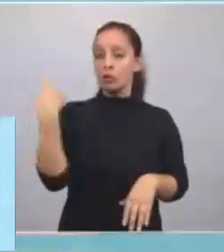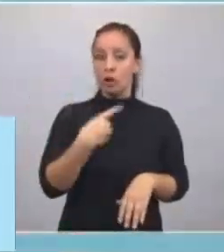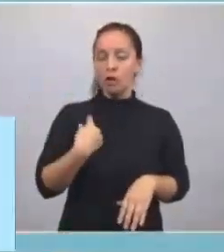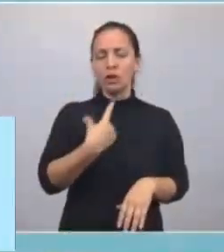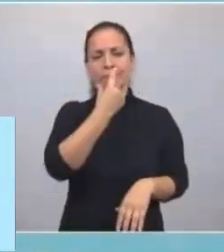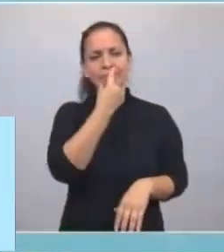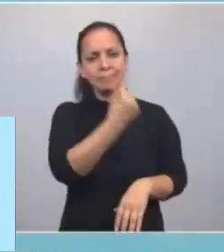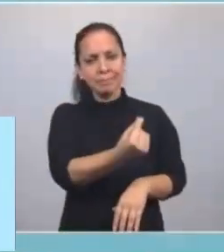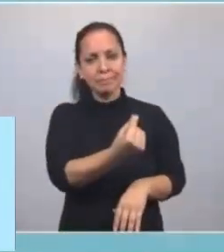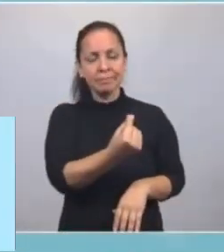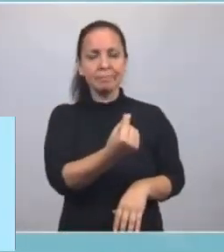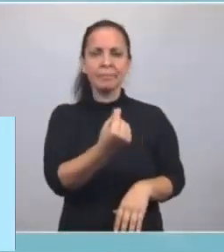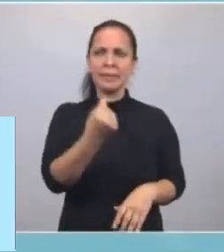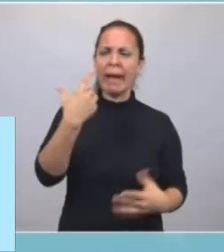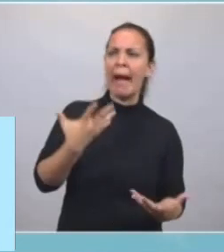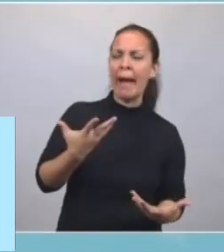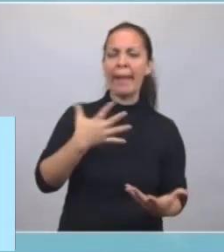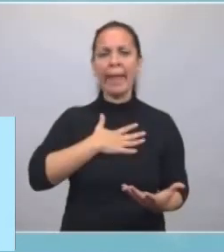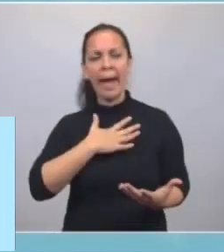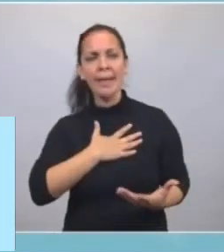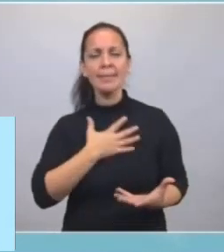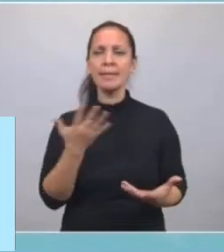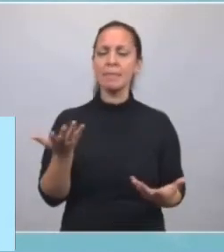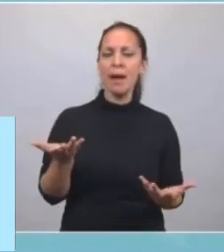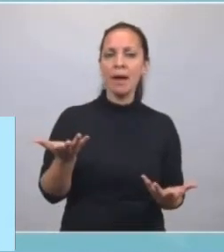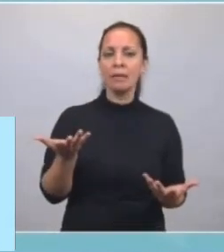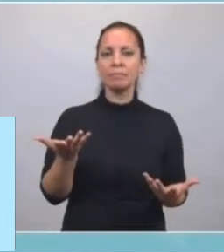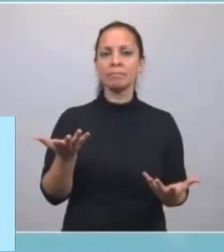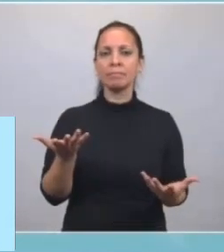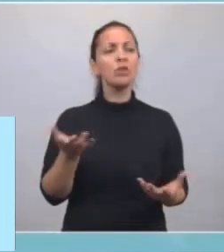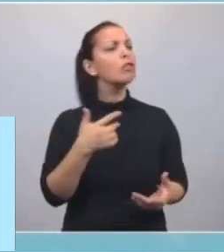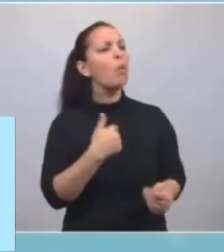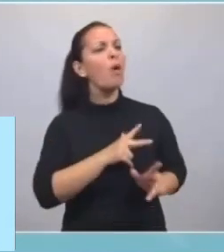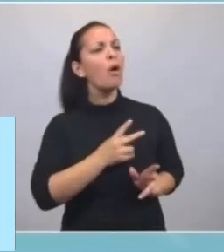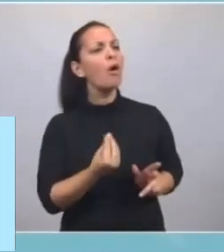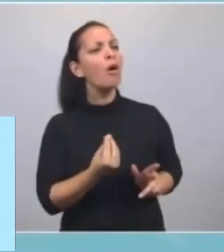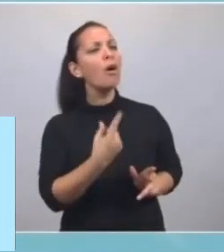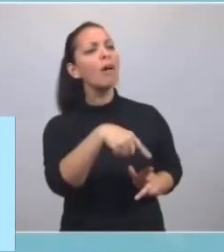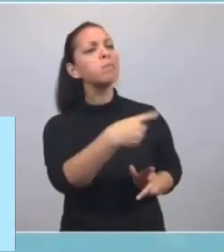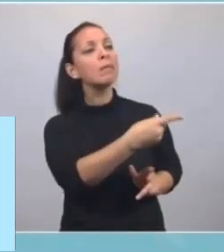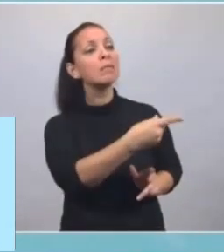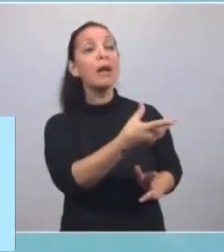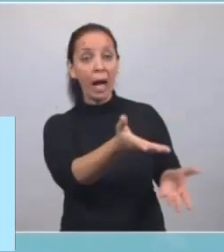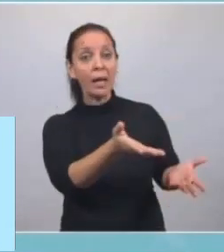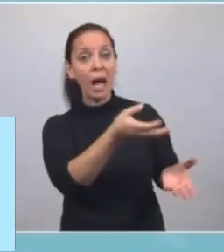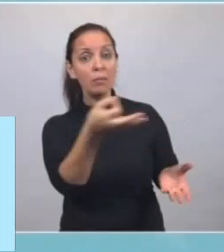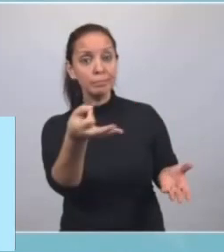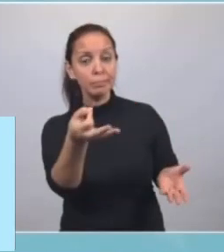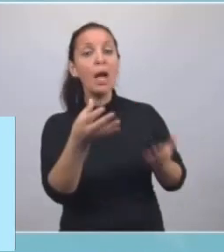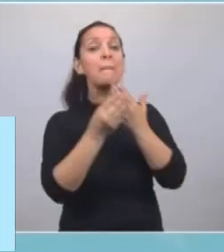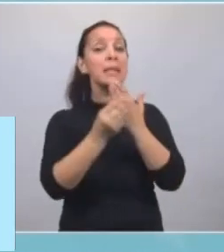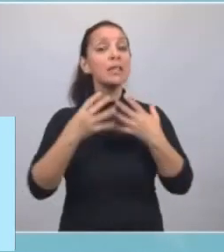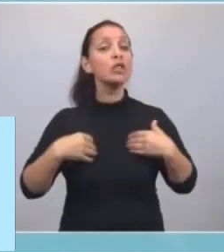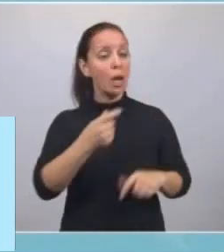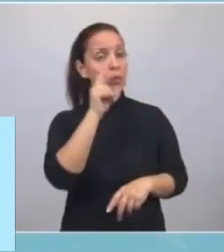o el lugar de lamentarnos o el lugar de ir a cómo Bueno claro ni había Ministerio